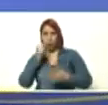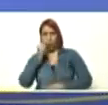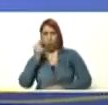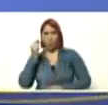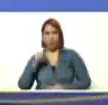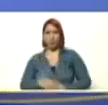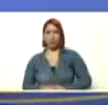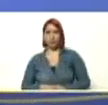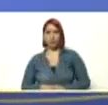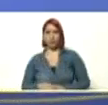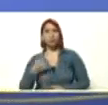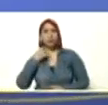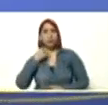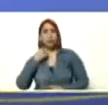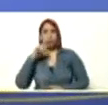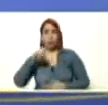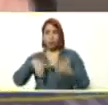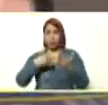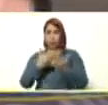evangélicas,